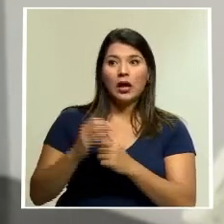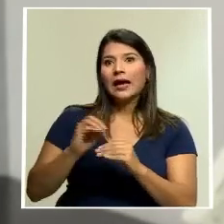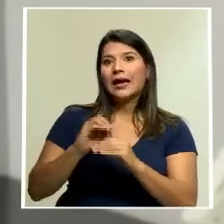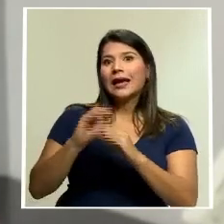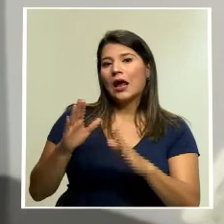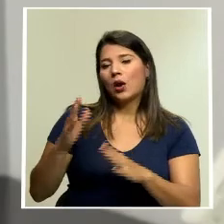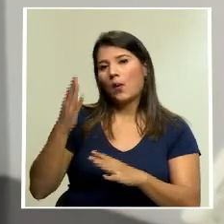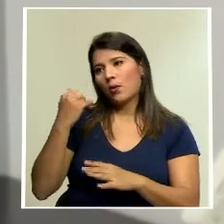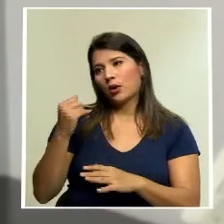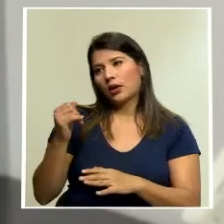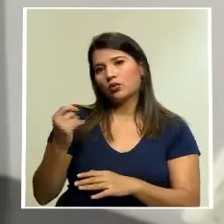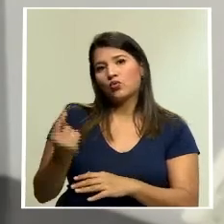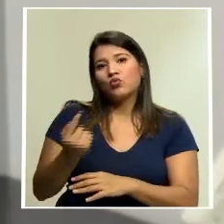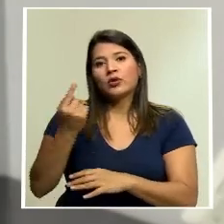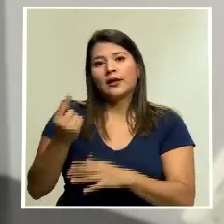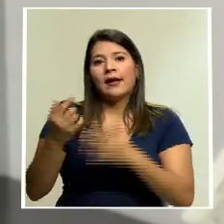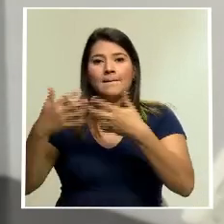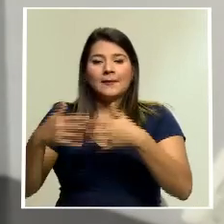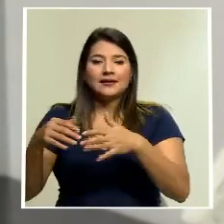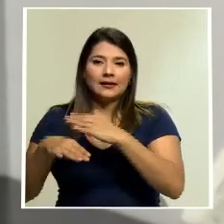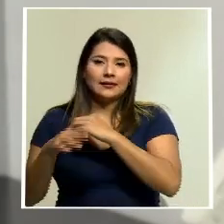monopolio, pero es muy, muy rentable.